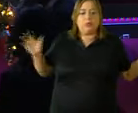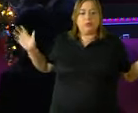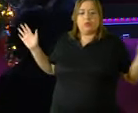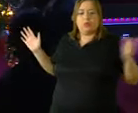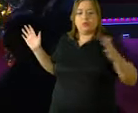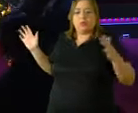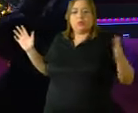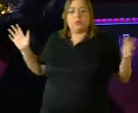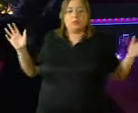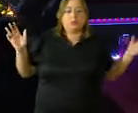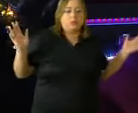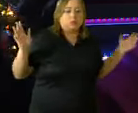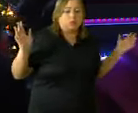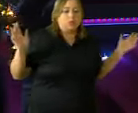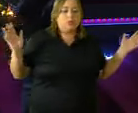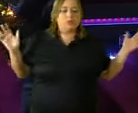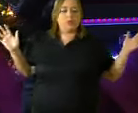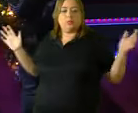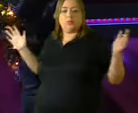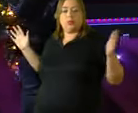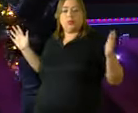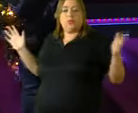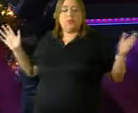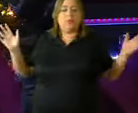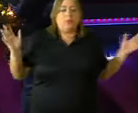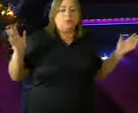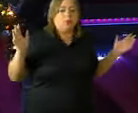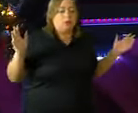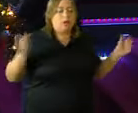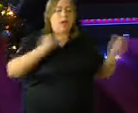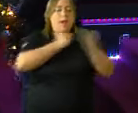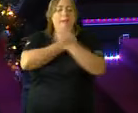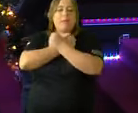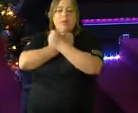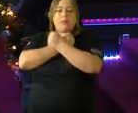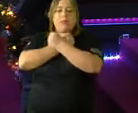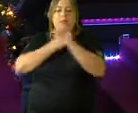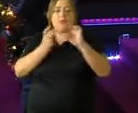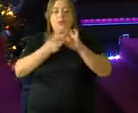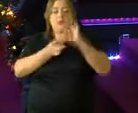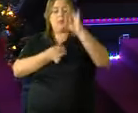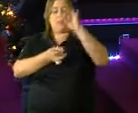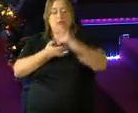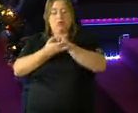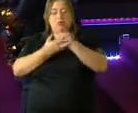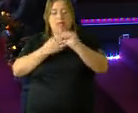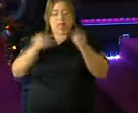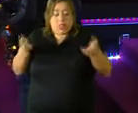Dale un abrazo a ella. Sí, sí. Eso es. El Espíritu Santo está aquí.